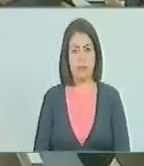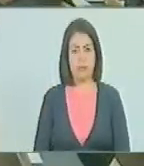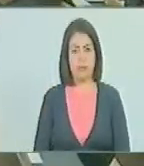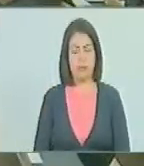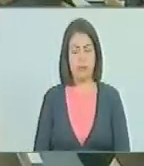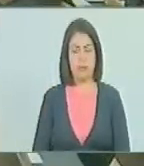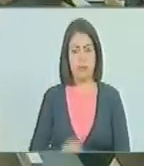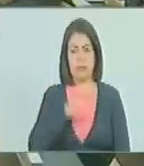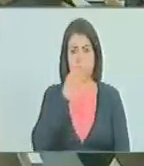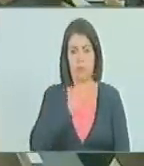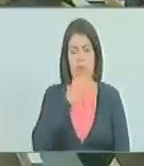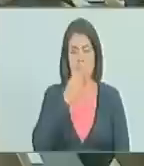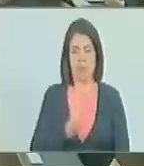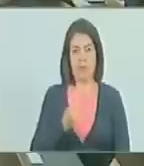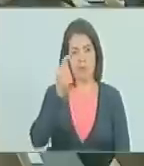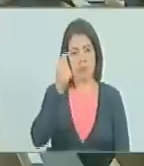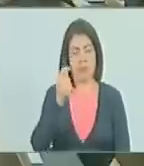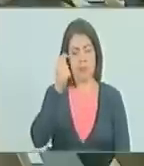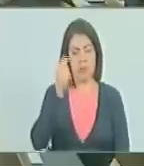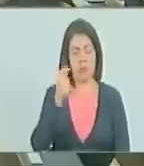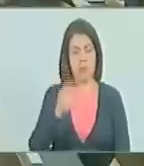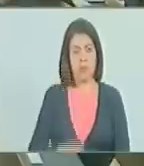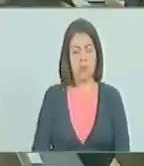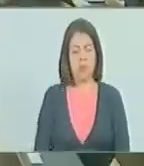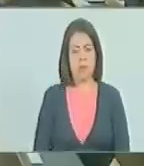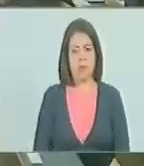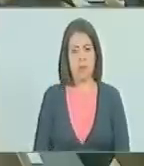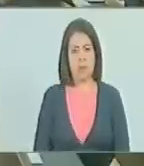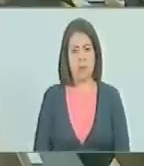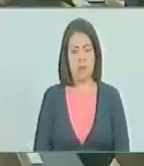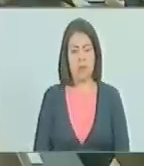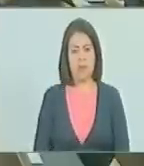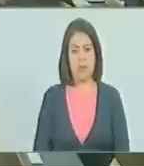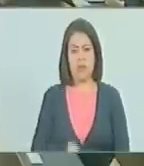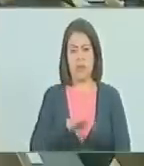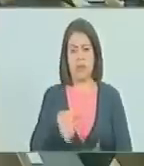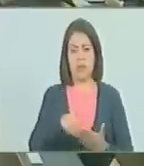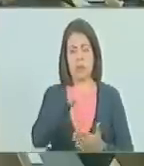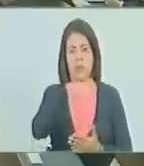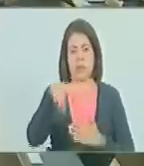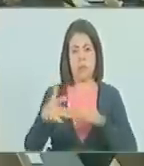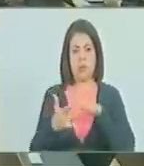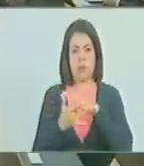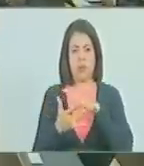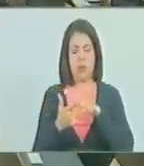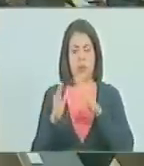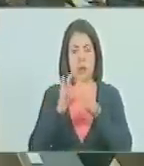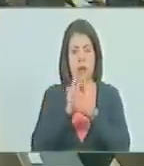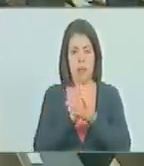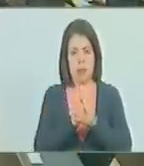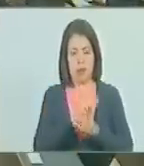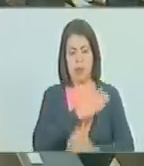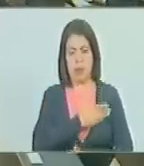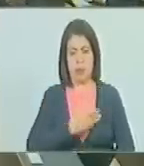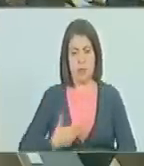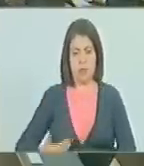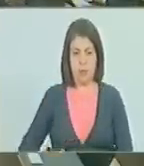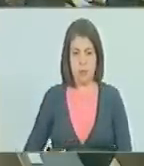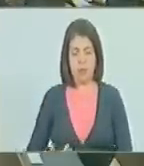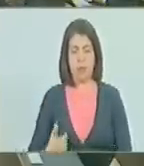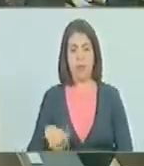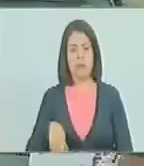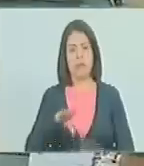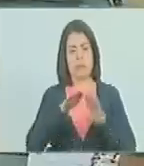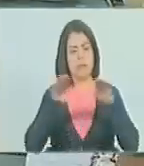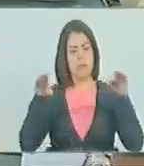Buenas tardes, colegas diputados. Buenas tardes al personal técnico, compañeros de la presidencia de la